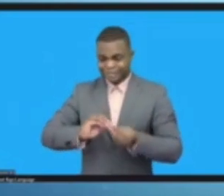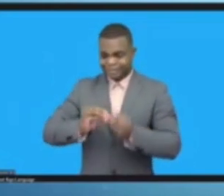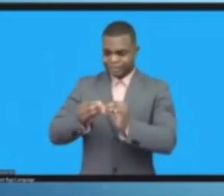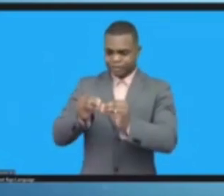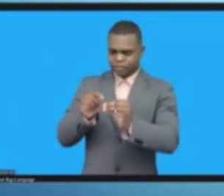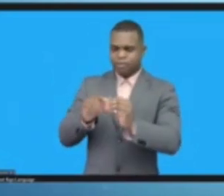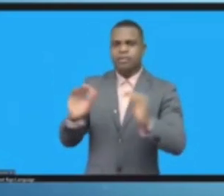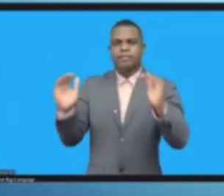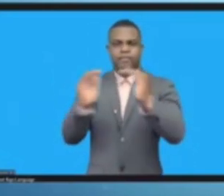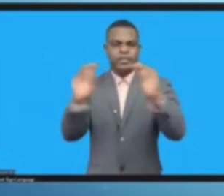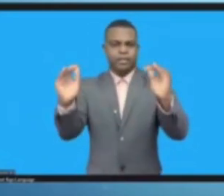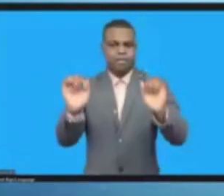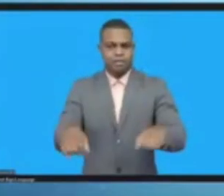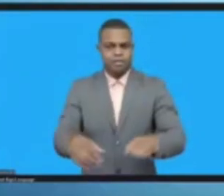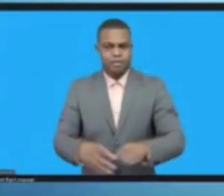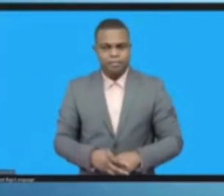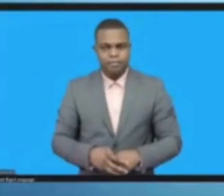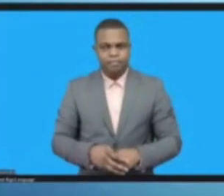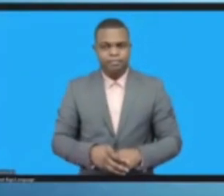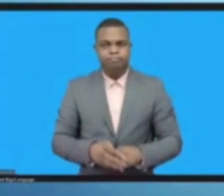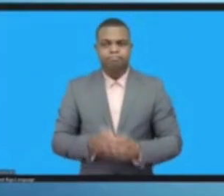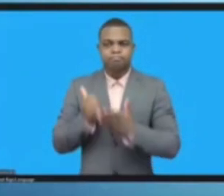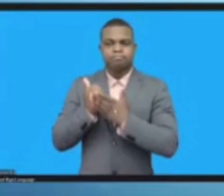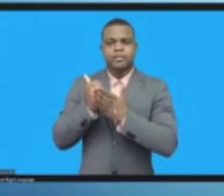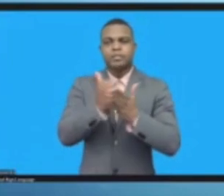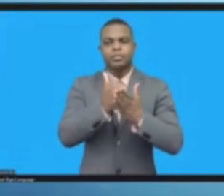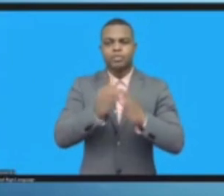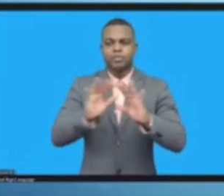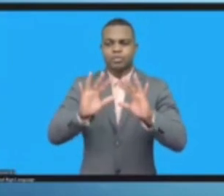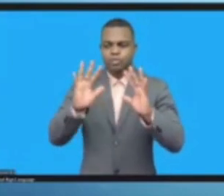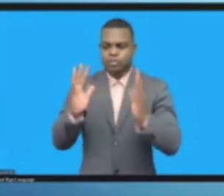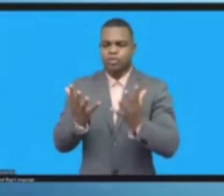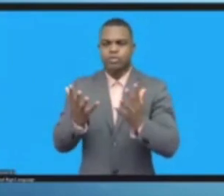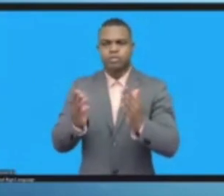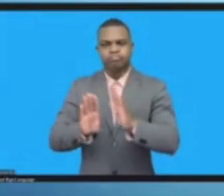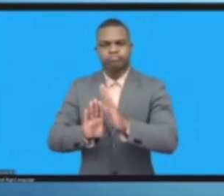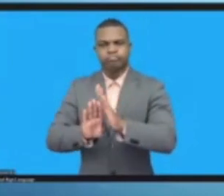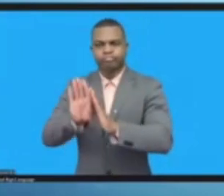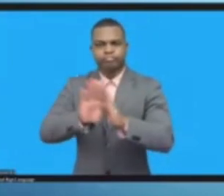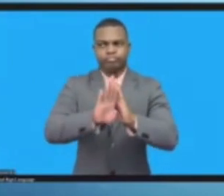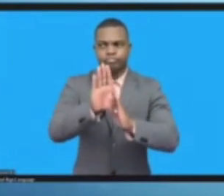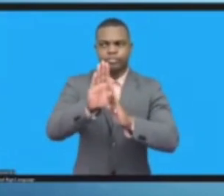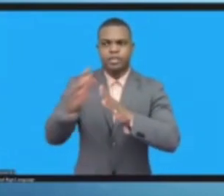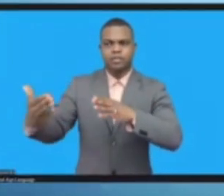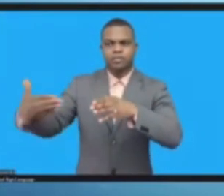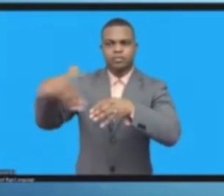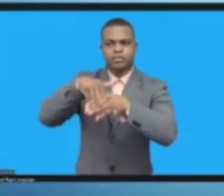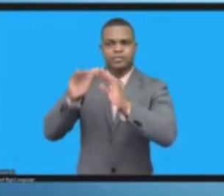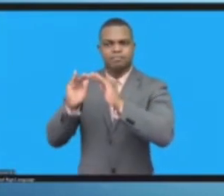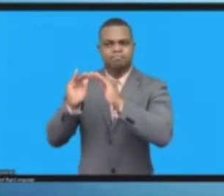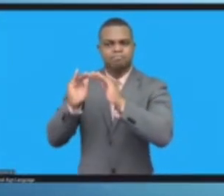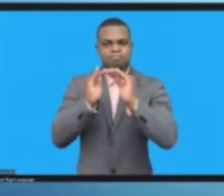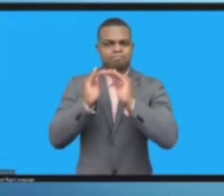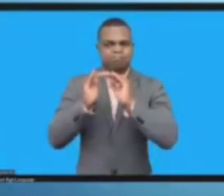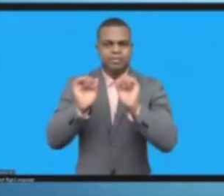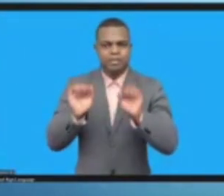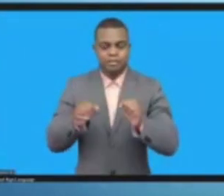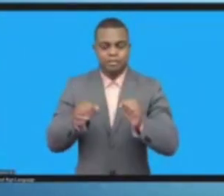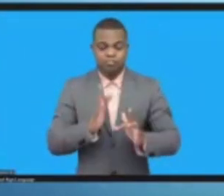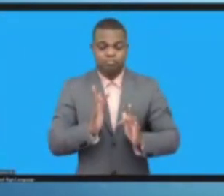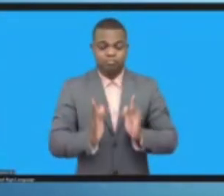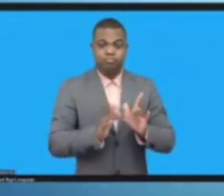es un habilitador que tiene un poder único a través del mundo digital